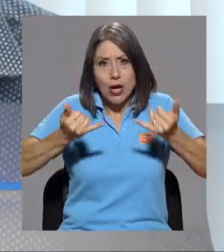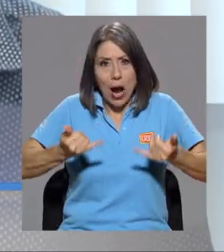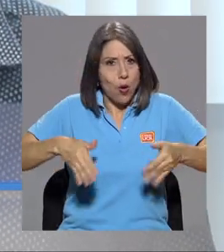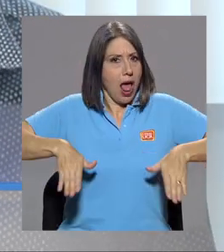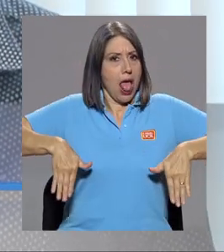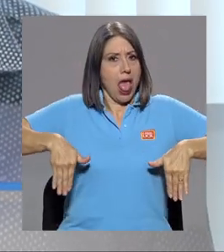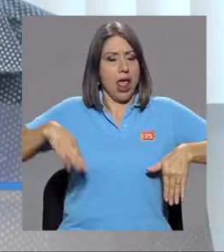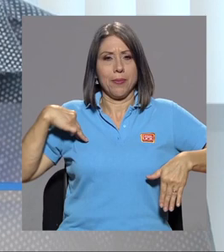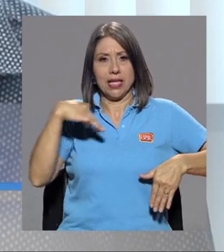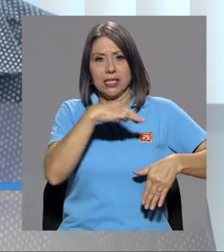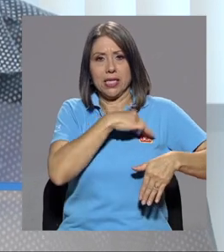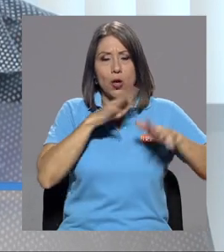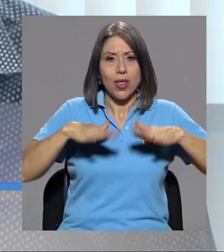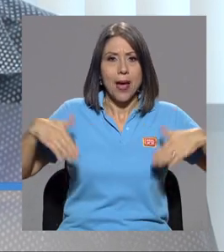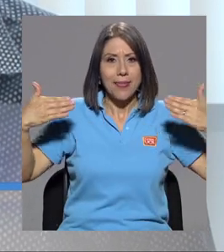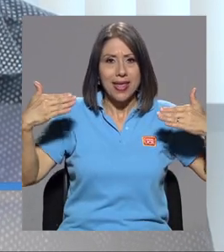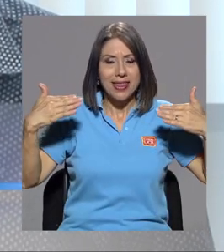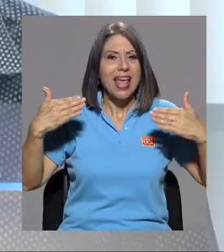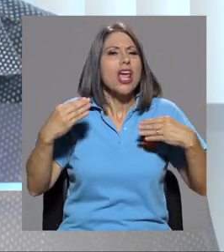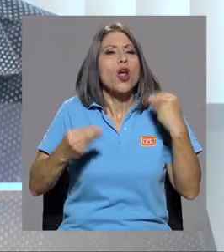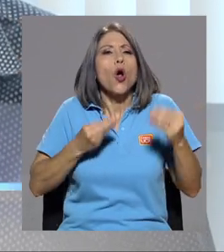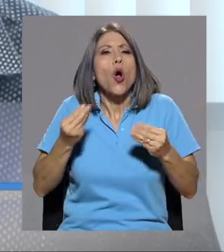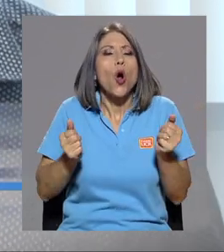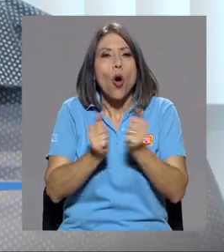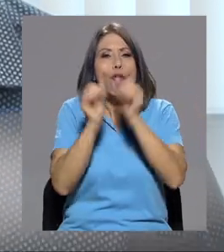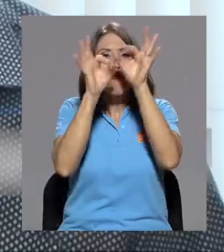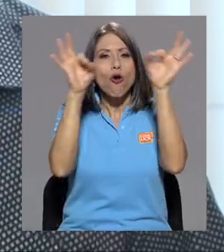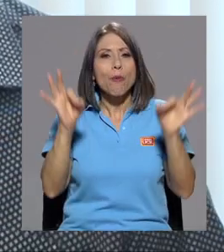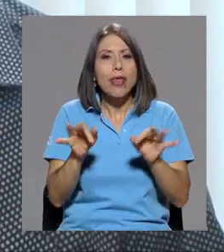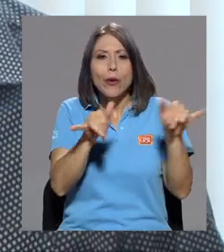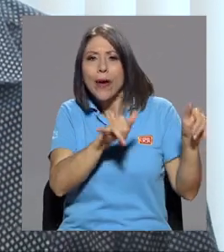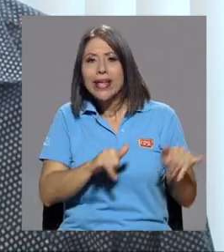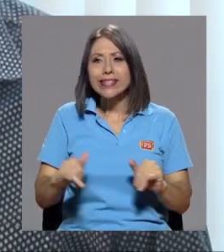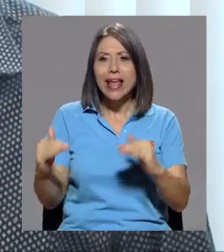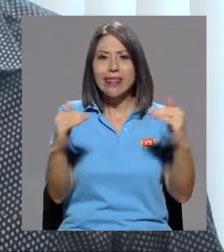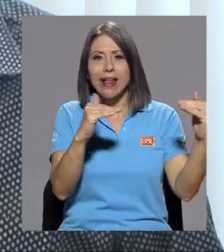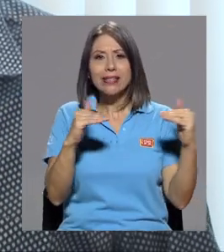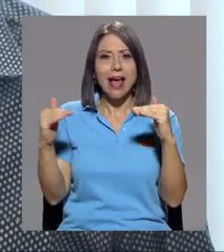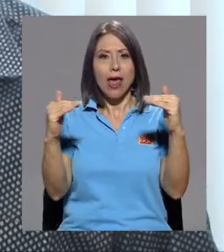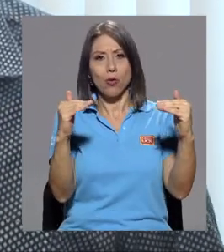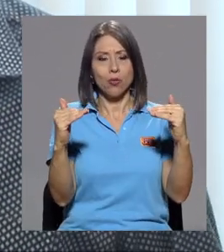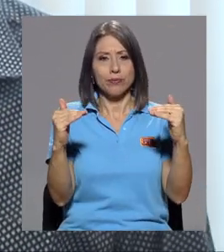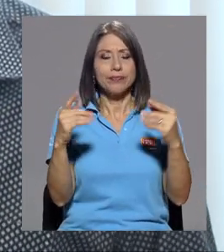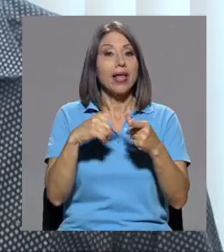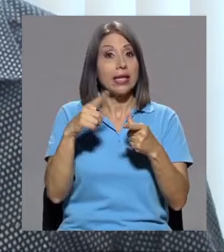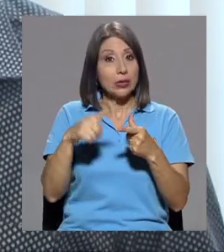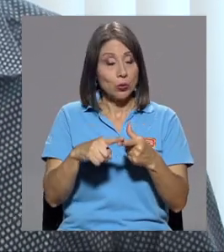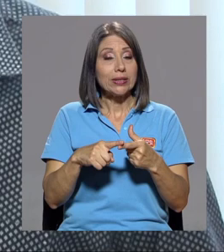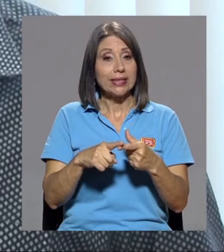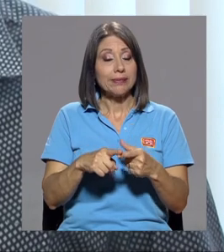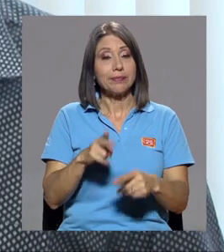Energía, a través de un formato estandarizado, ¿verdad? Entonces,